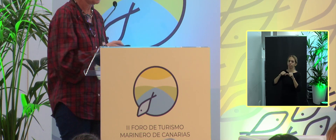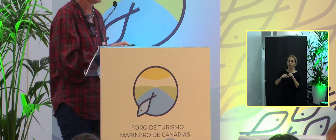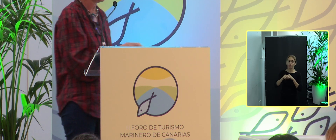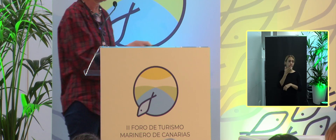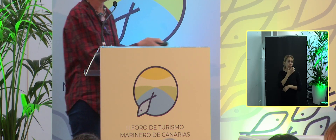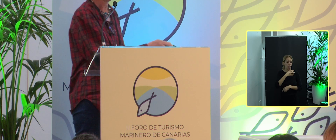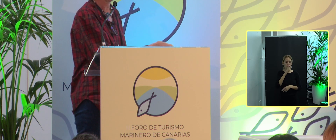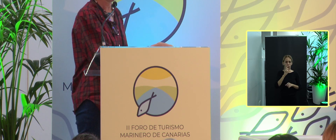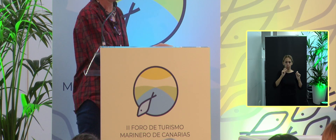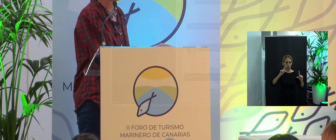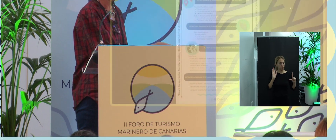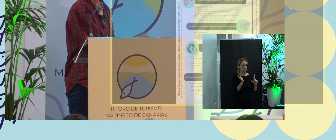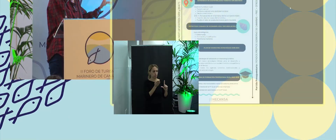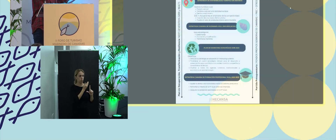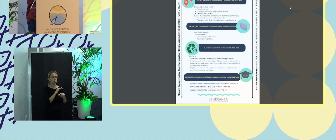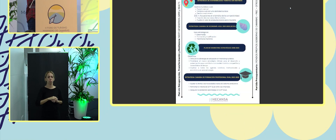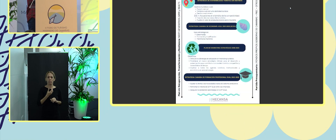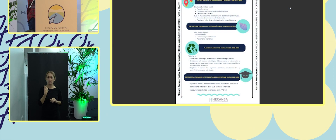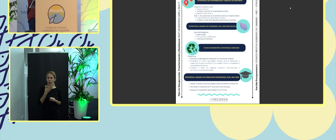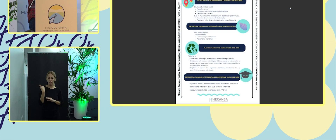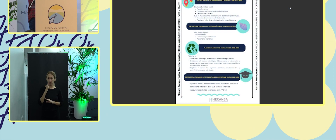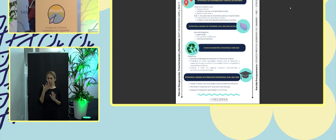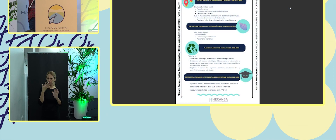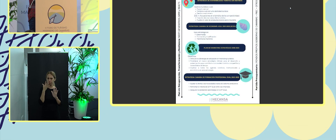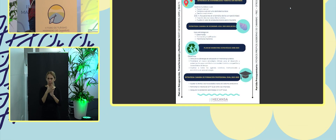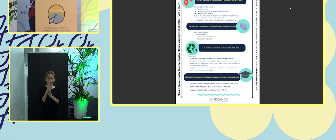pasamos. Ya esto lo hemos visto.